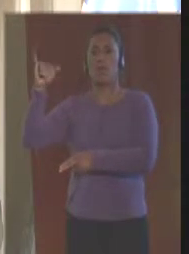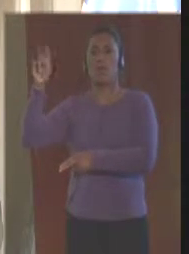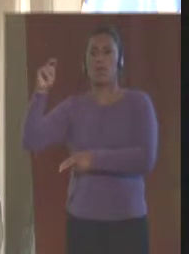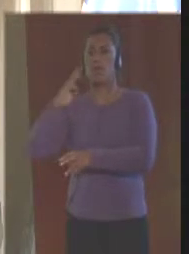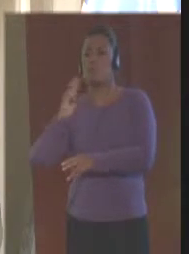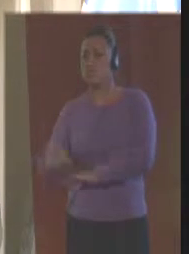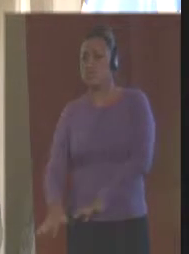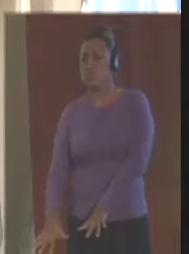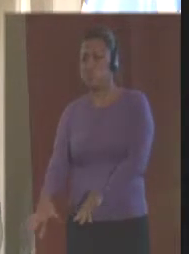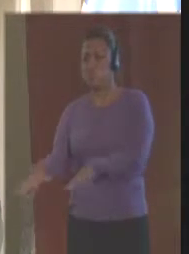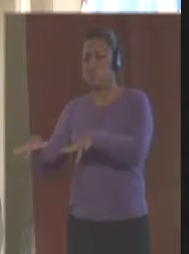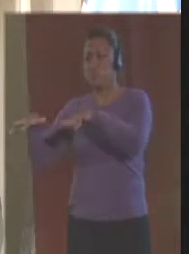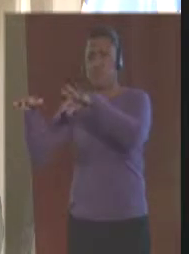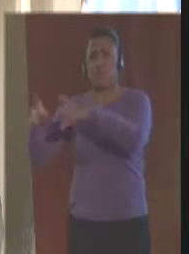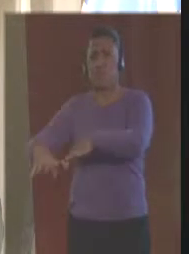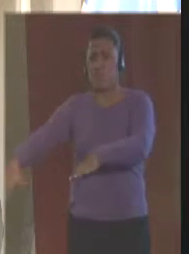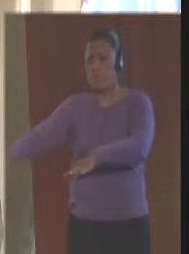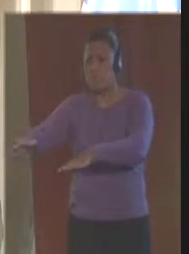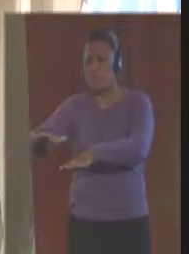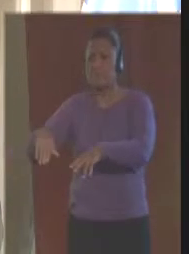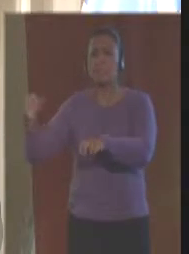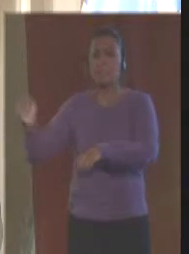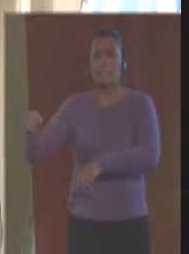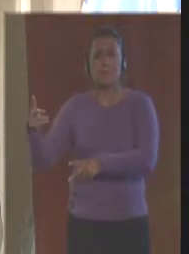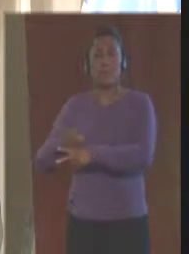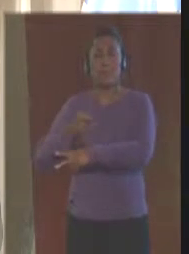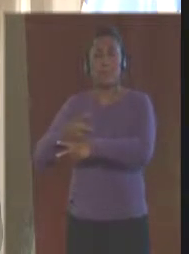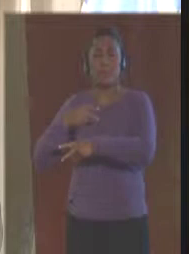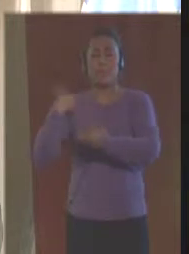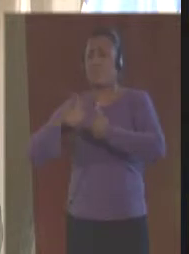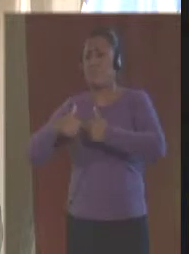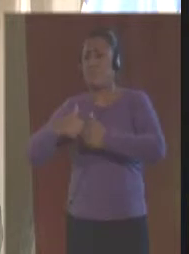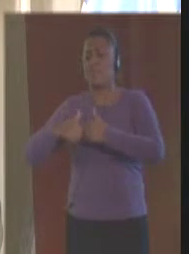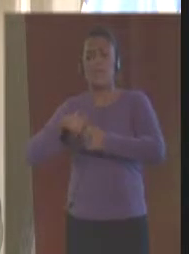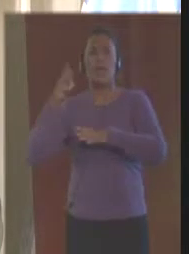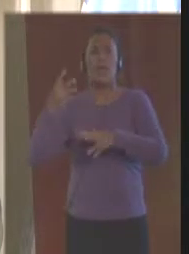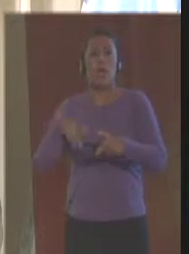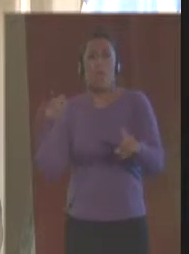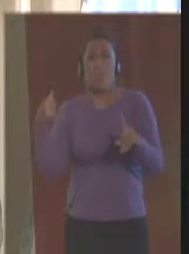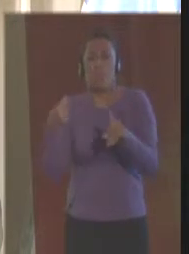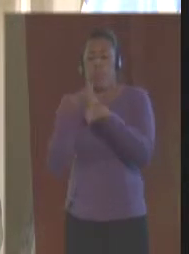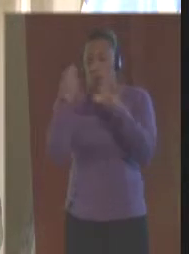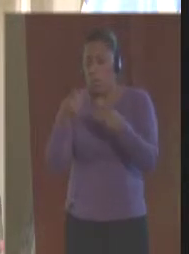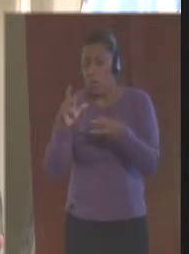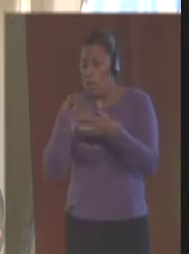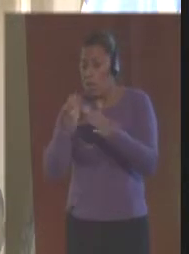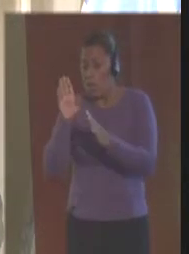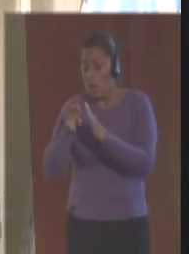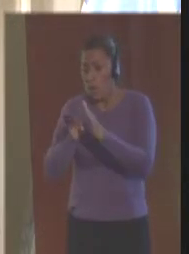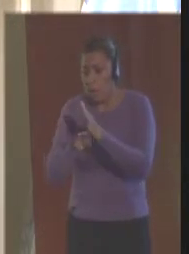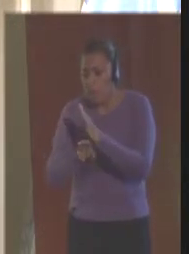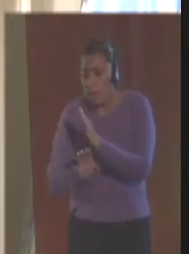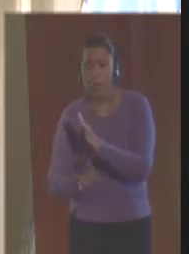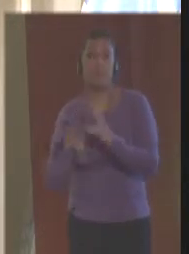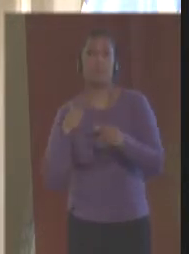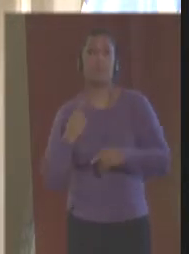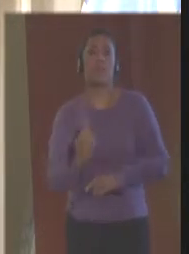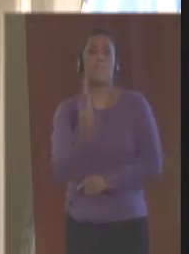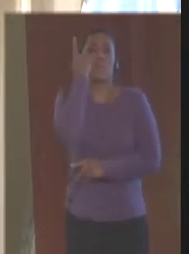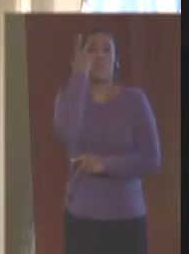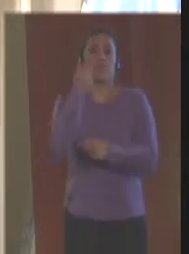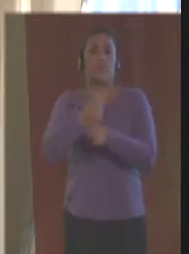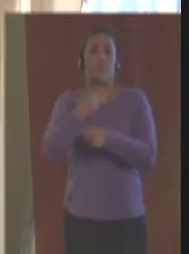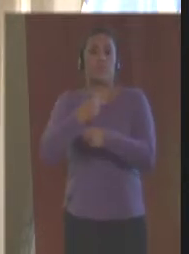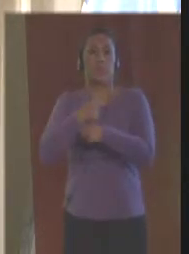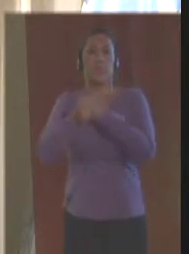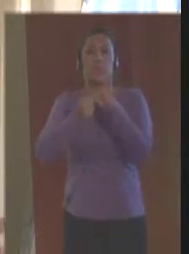de proporciones importantes. Efectivamente logramos reducir los impactos, pero esa fue una de mis primeras acciones como alcalde de Cuenca